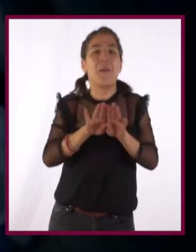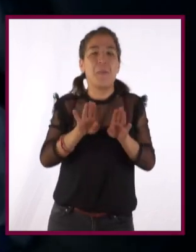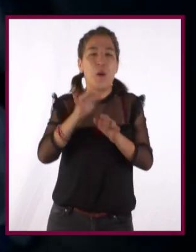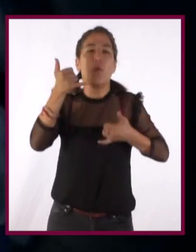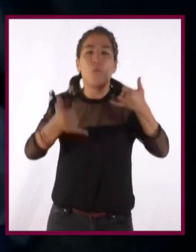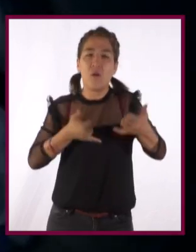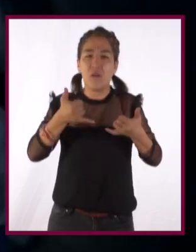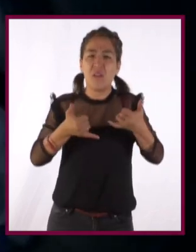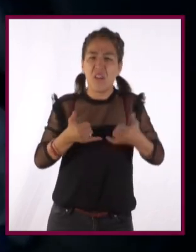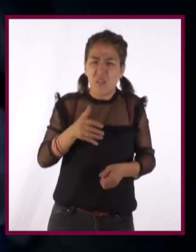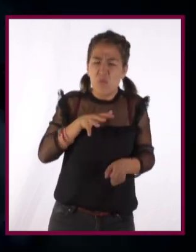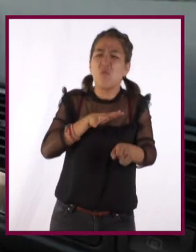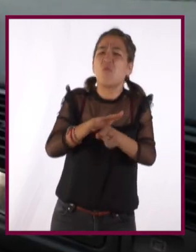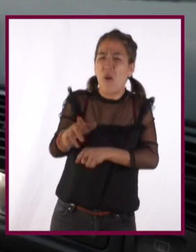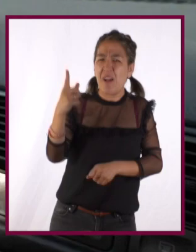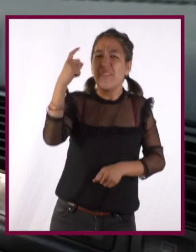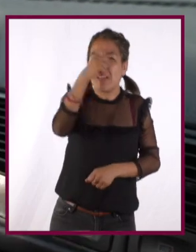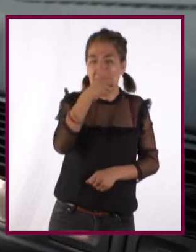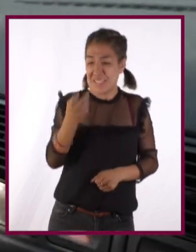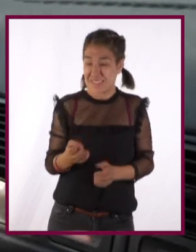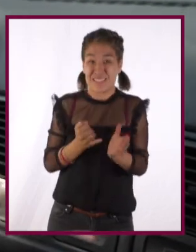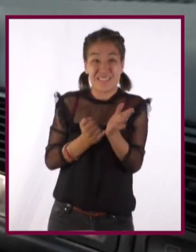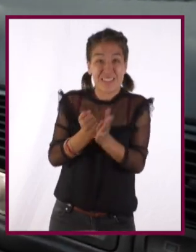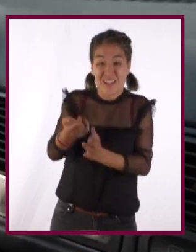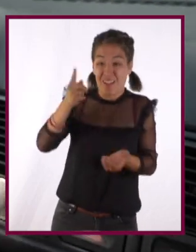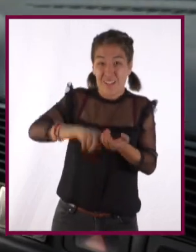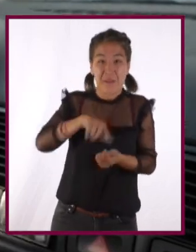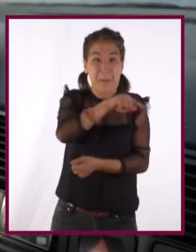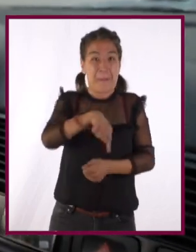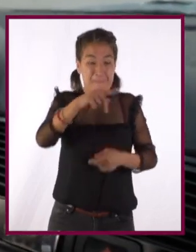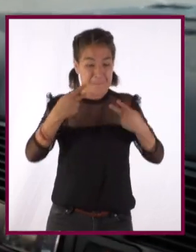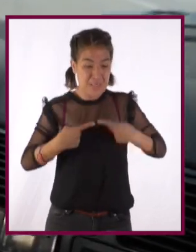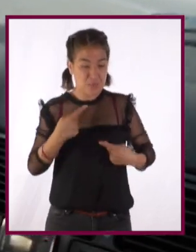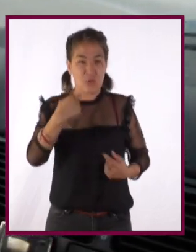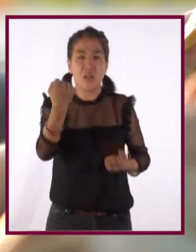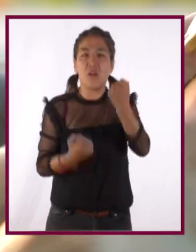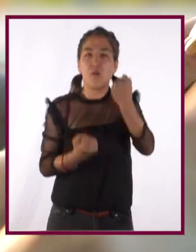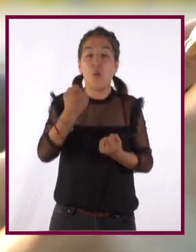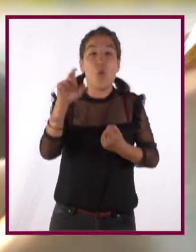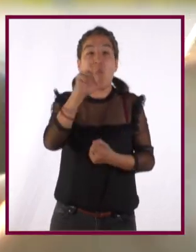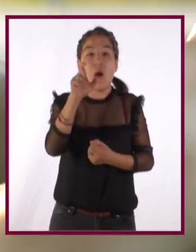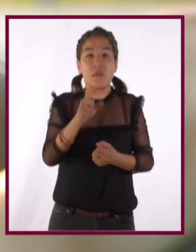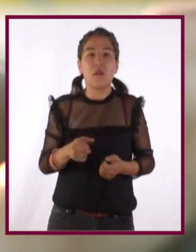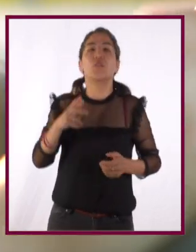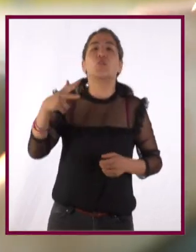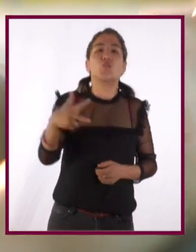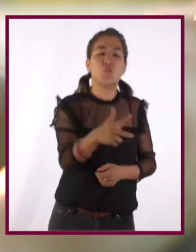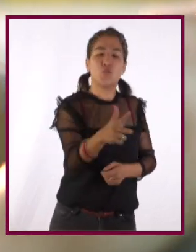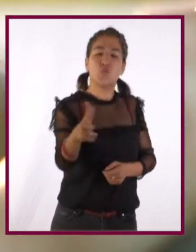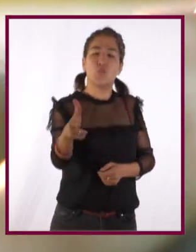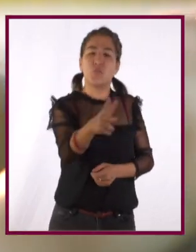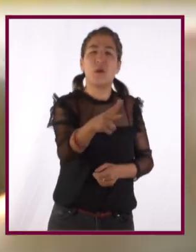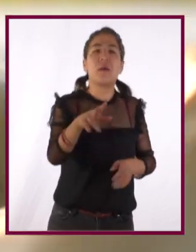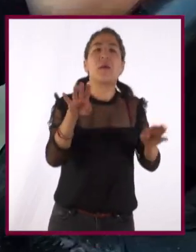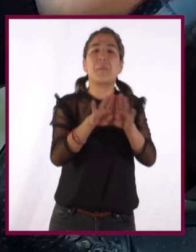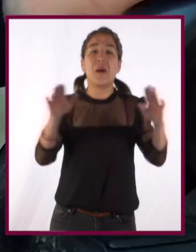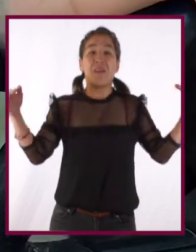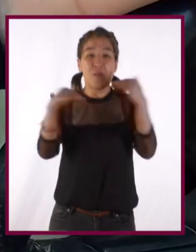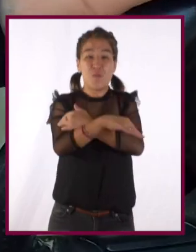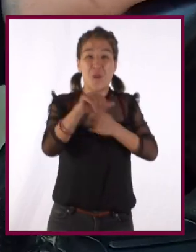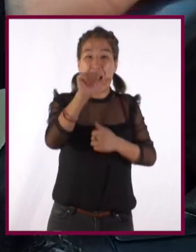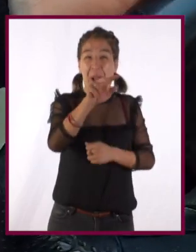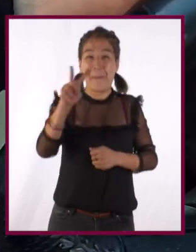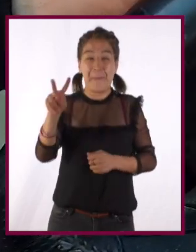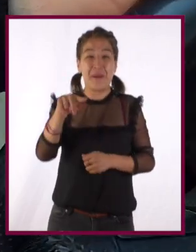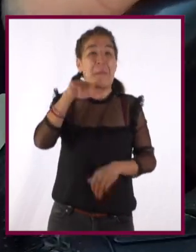teoría de juegos. ¿Qué implicaciones tienen las decisiones que toman los automovilistas cuando se conduce en una